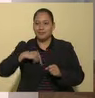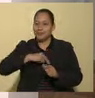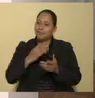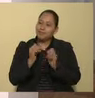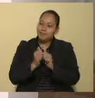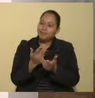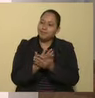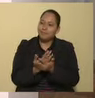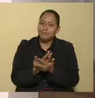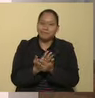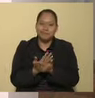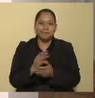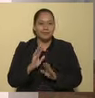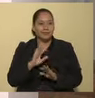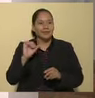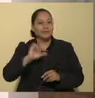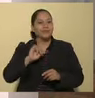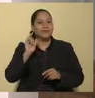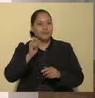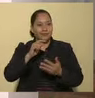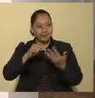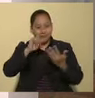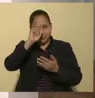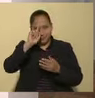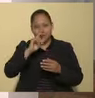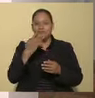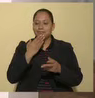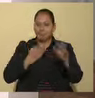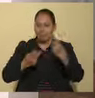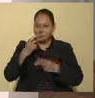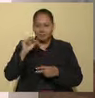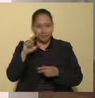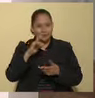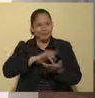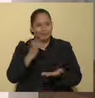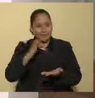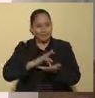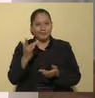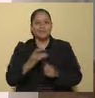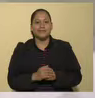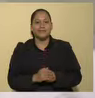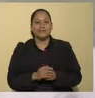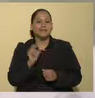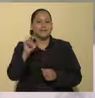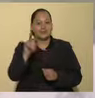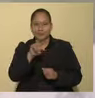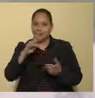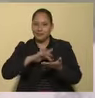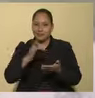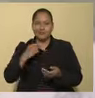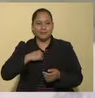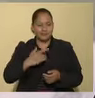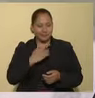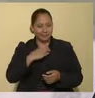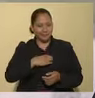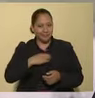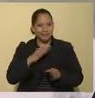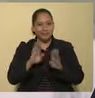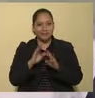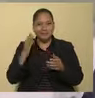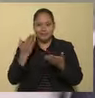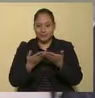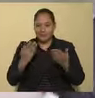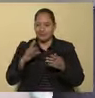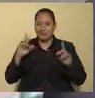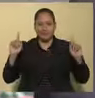esperando con ansia. Y el día de hoy, de verdad, antes que nada, bienvenida a Tu Ciudad Gracias, gracias a los dos, la verdad. Estoy bien contenta. Pues, es que me tocó hoy con